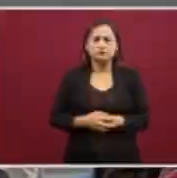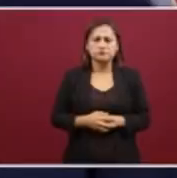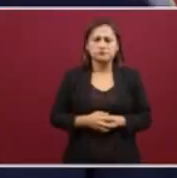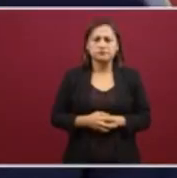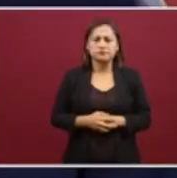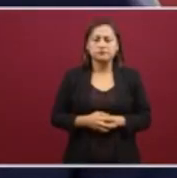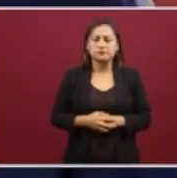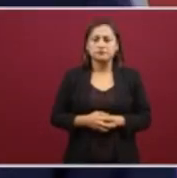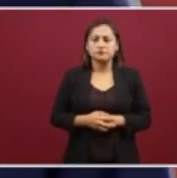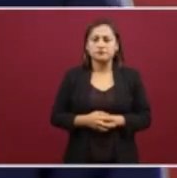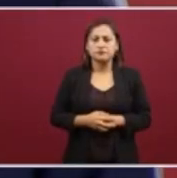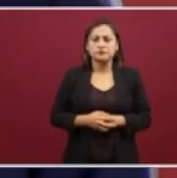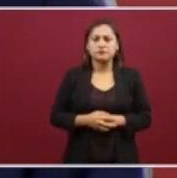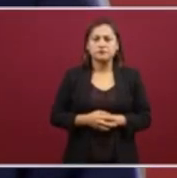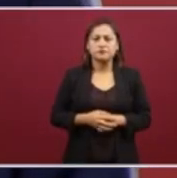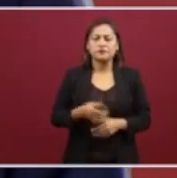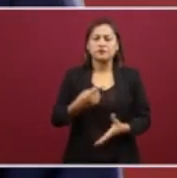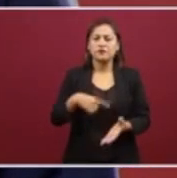con